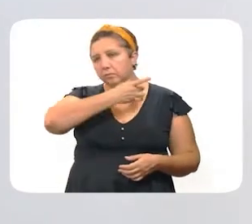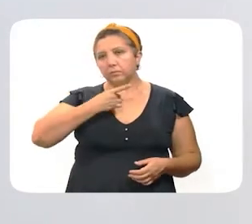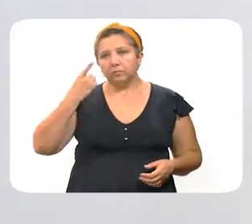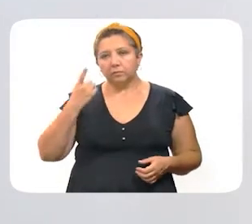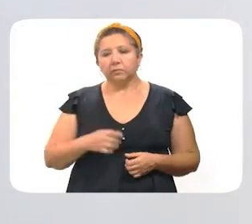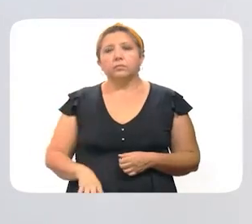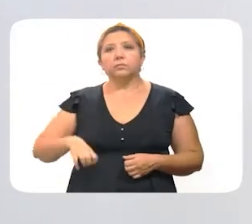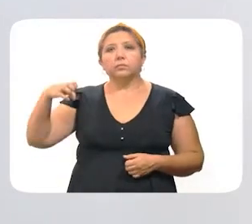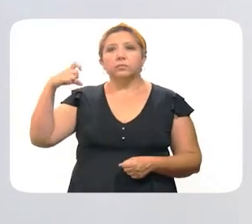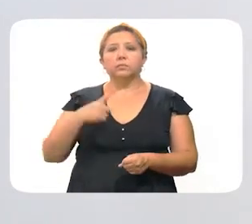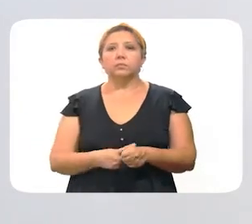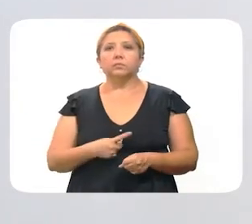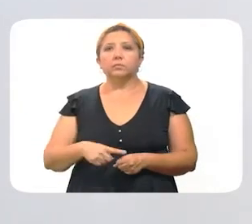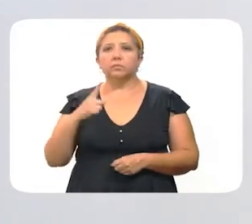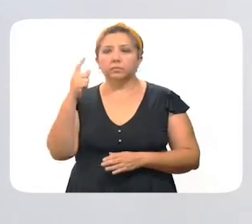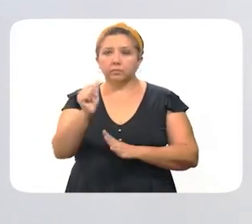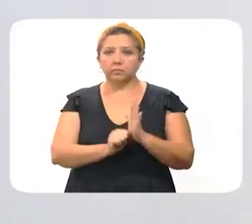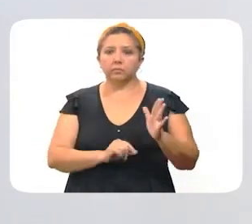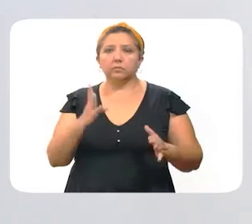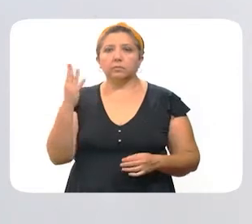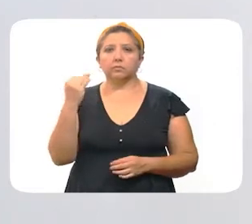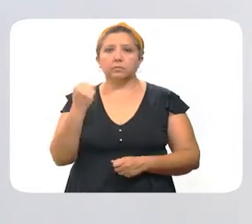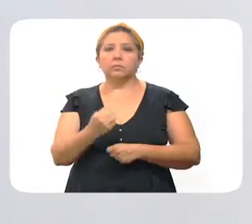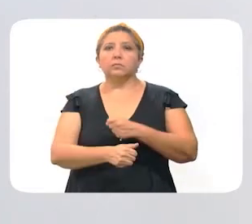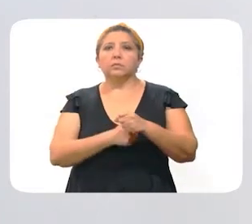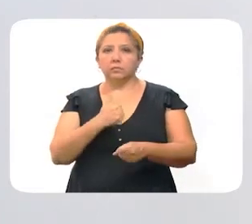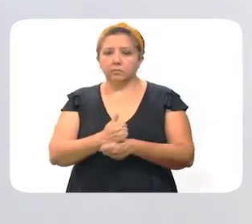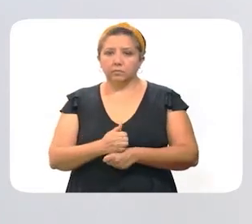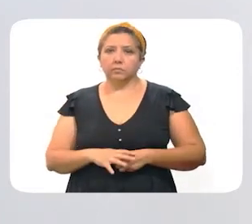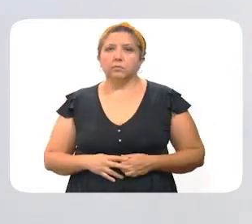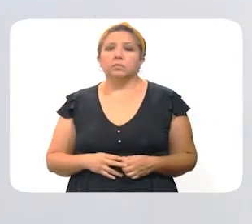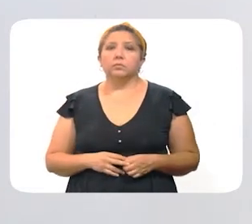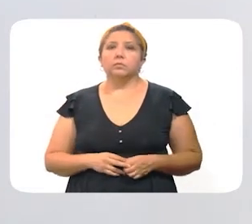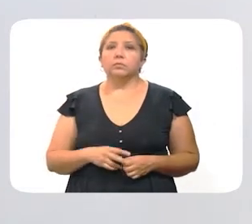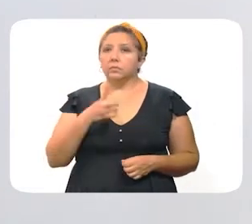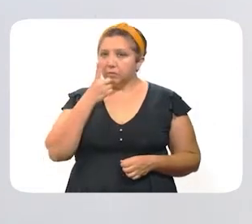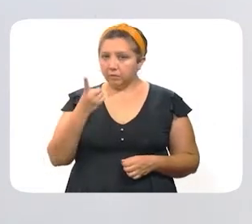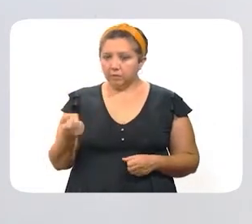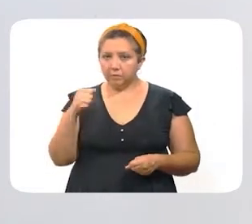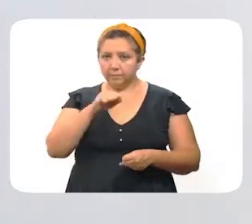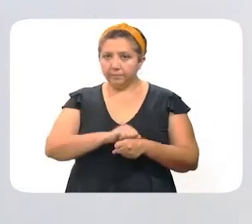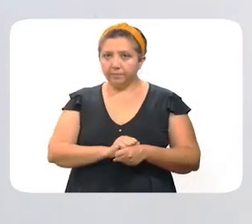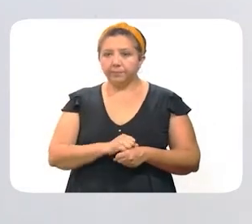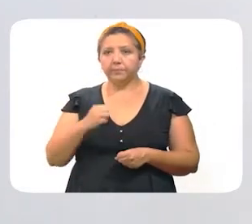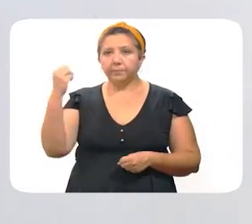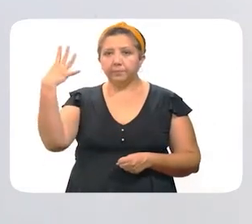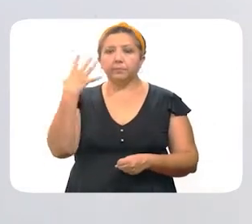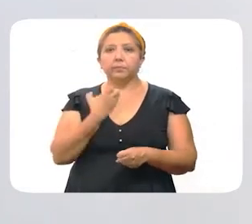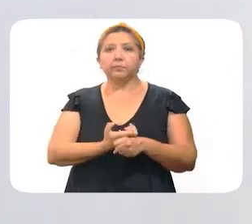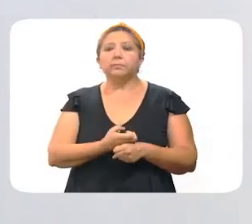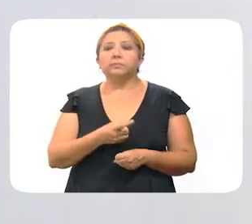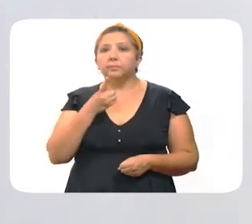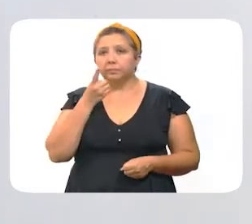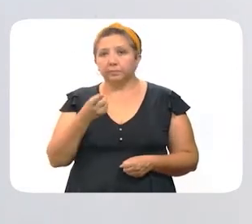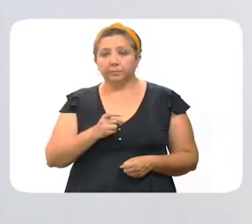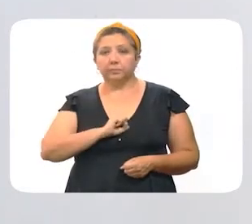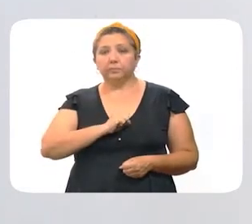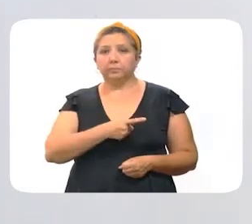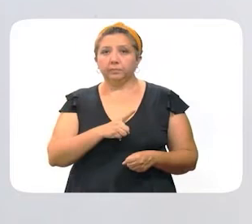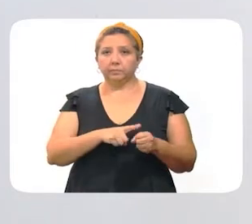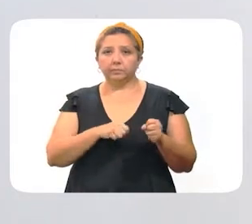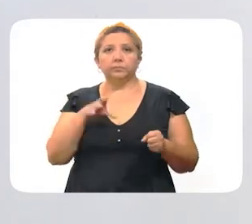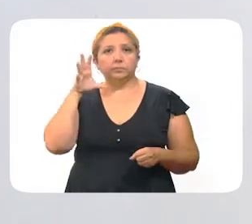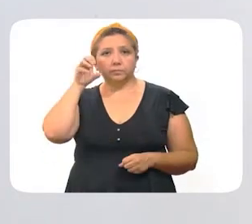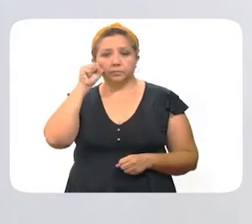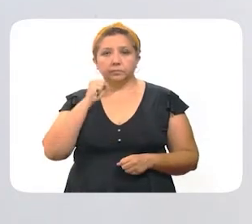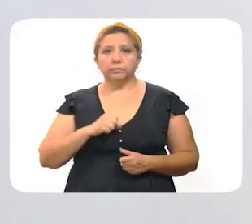diagnóstico. El rango de edad de los casos es de 1 mes a 99 años. Los indicadores semanales de nuestro semáforo estatal de salud